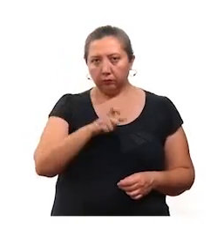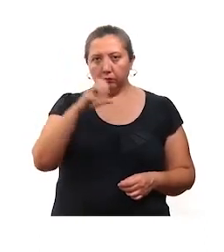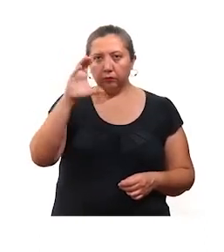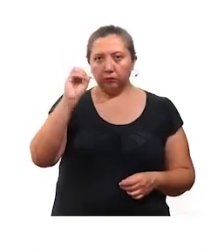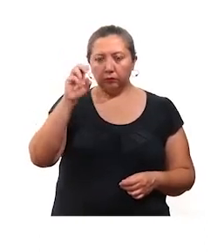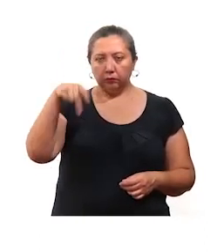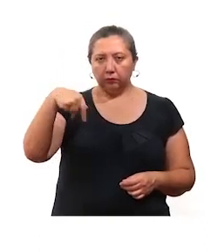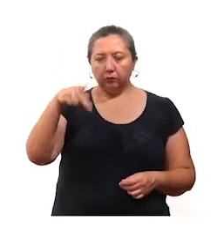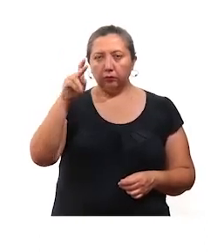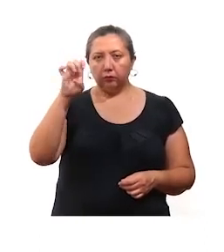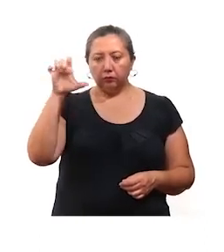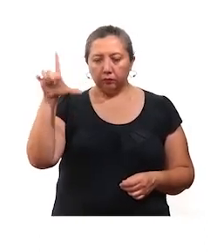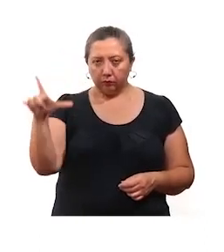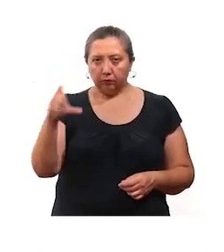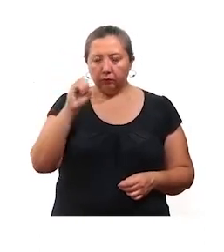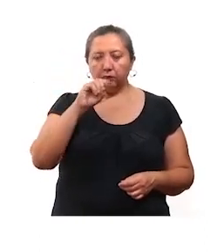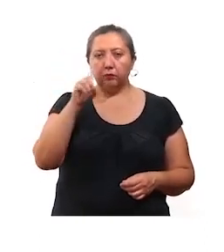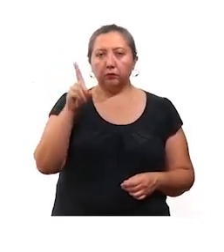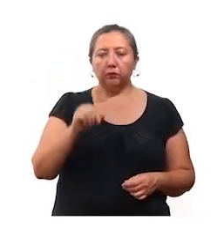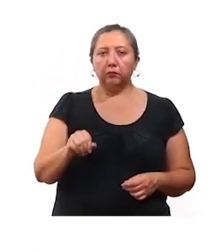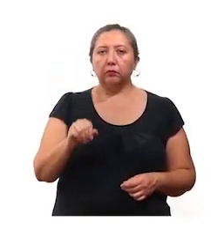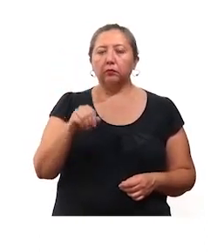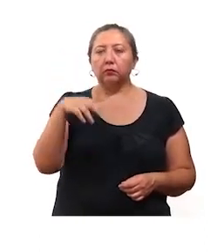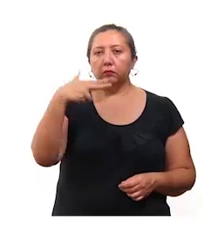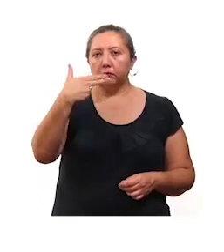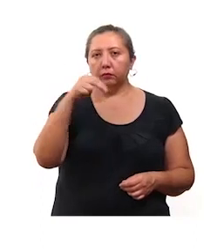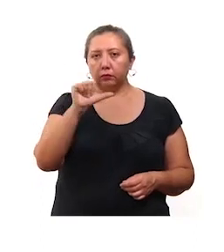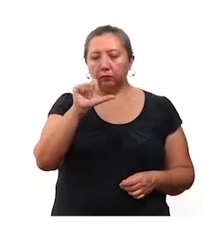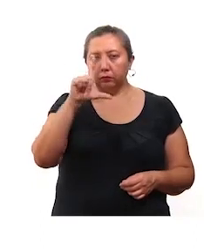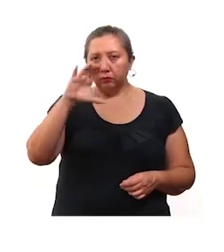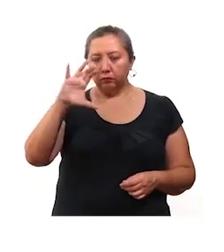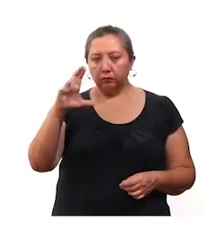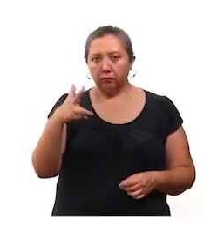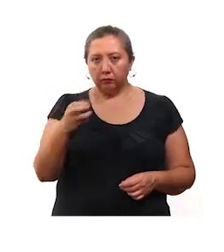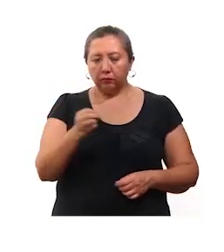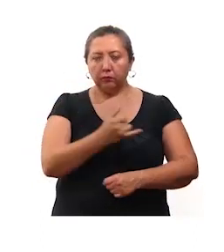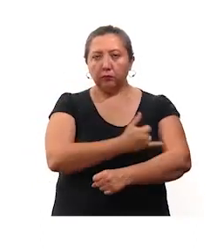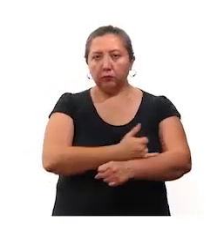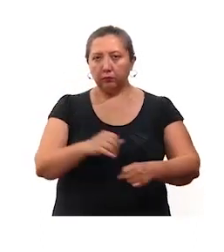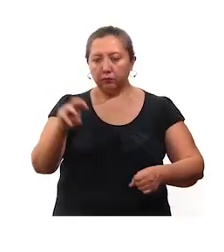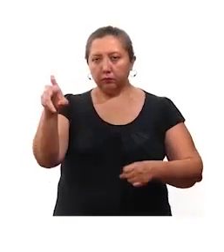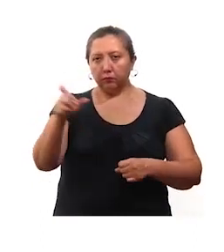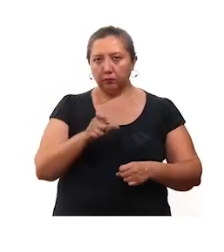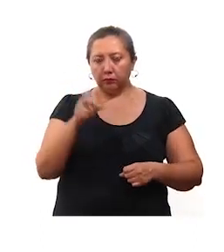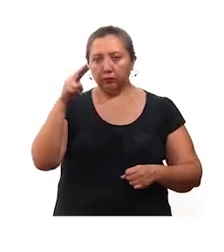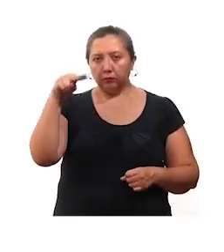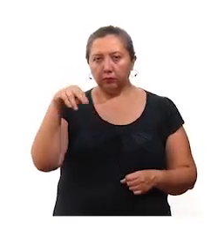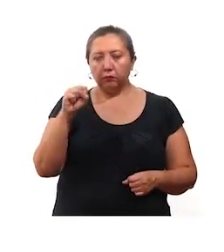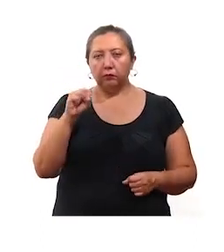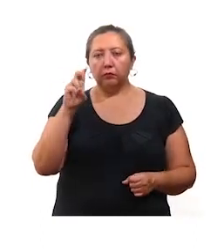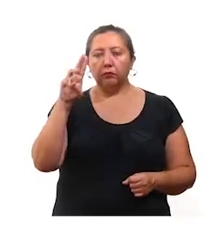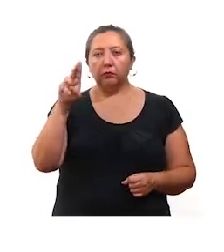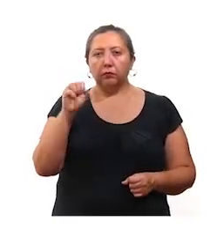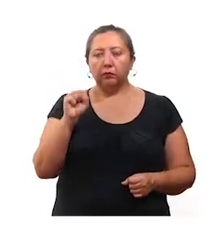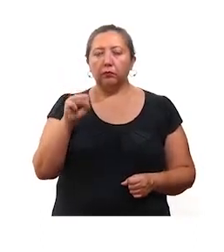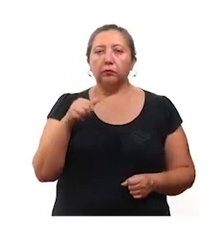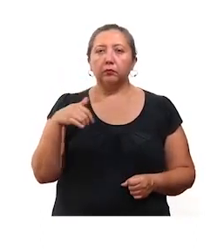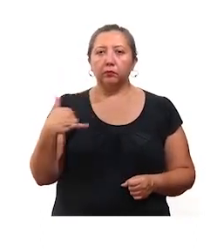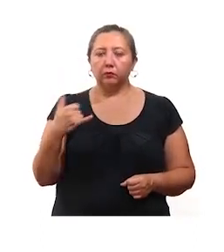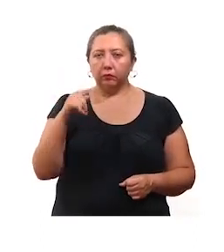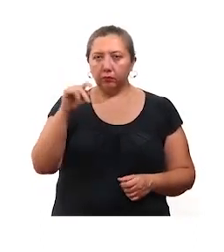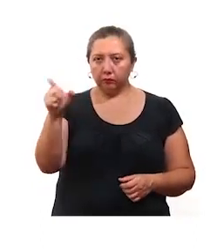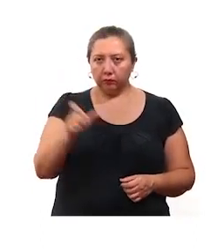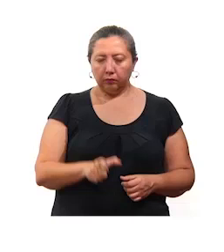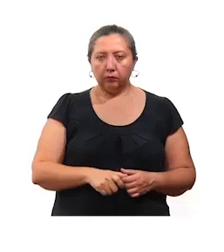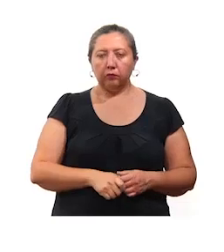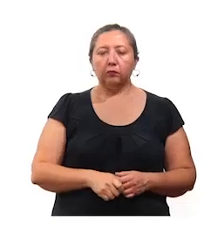Concal, Tzilán de Bravo, Tzononcahuich, Jalachó, Izamal, Maxcanú, Suma, Tecantó y